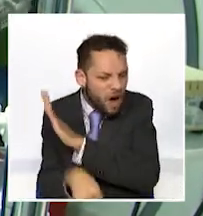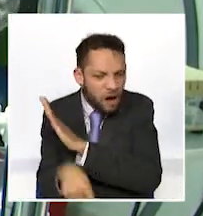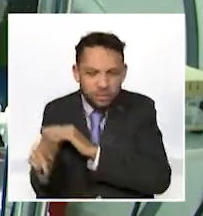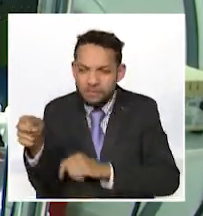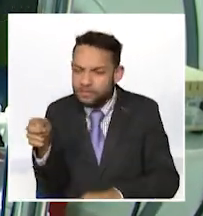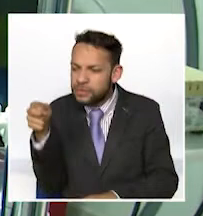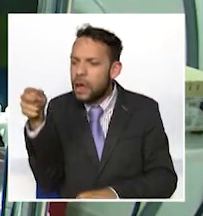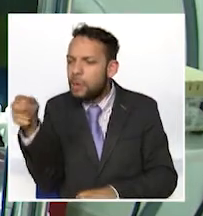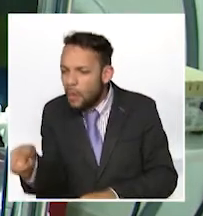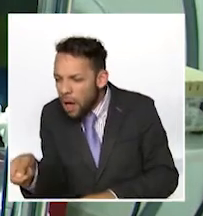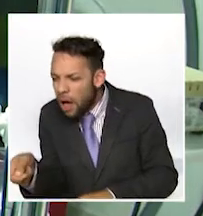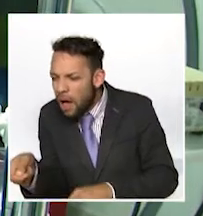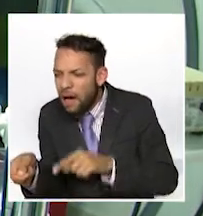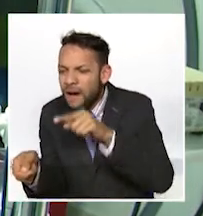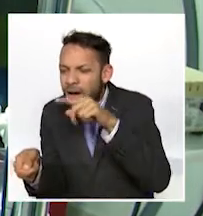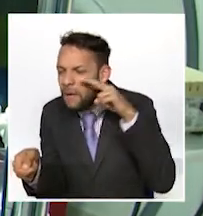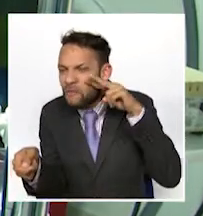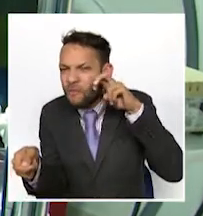paladar,